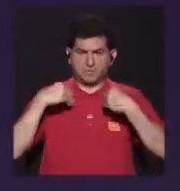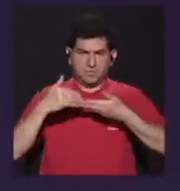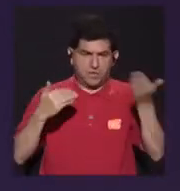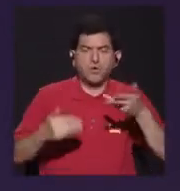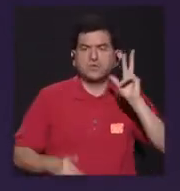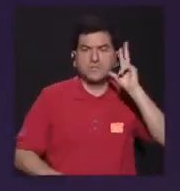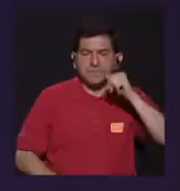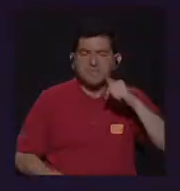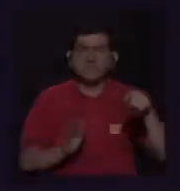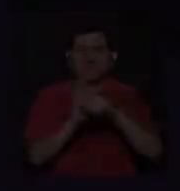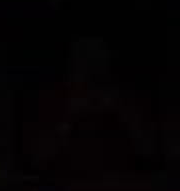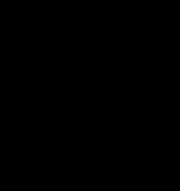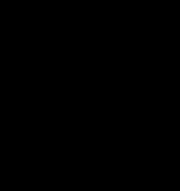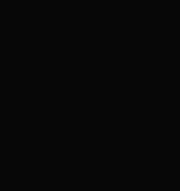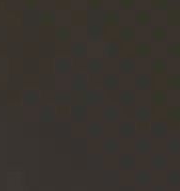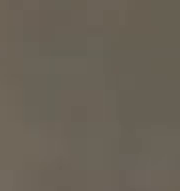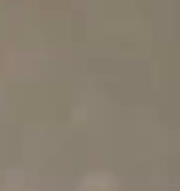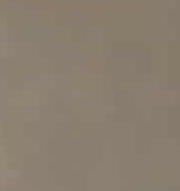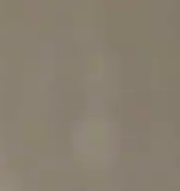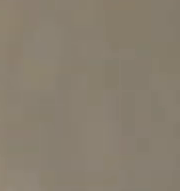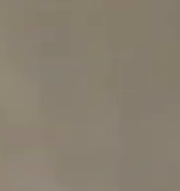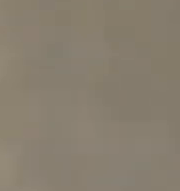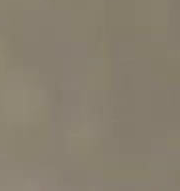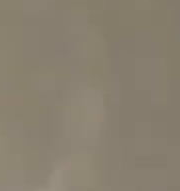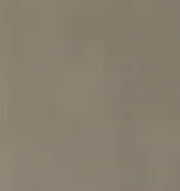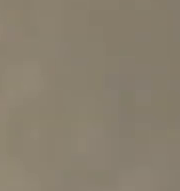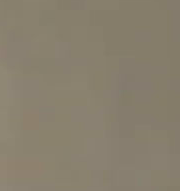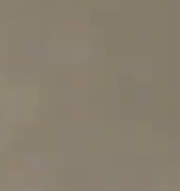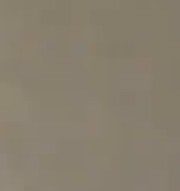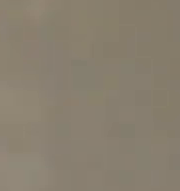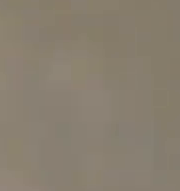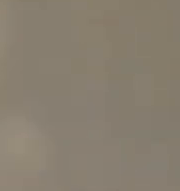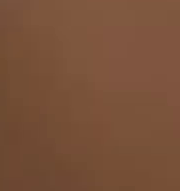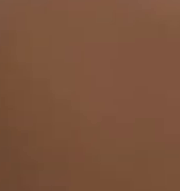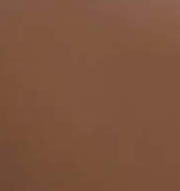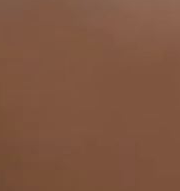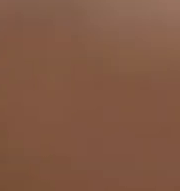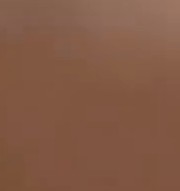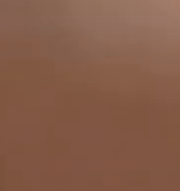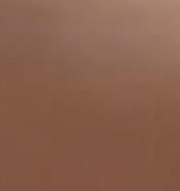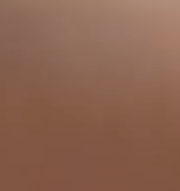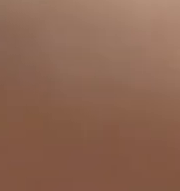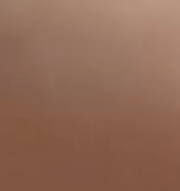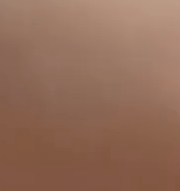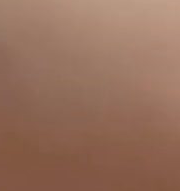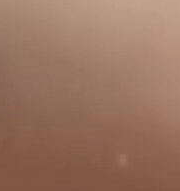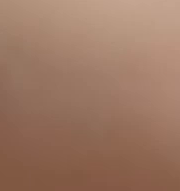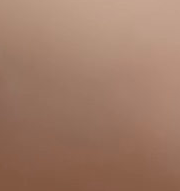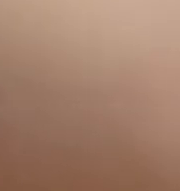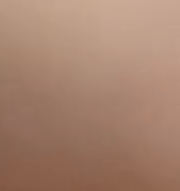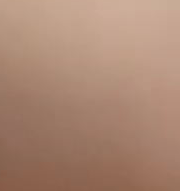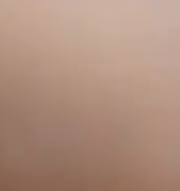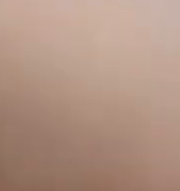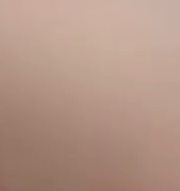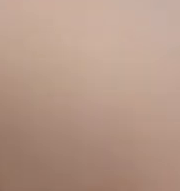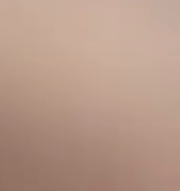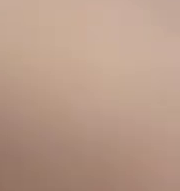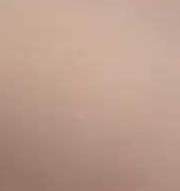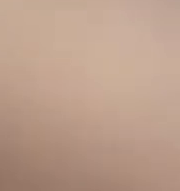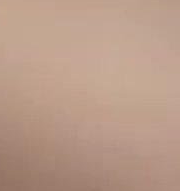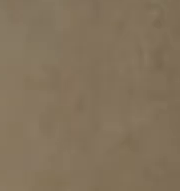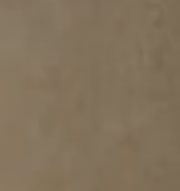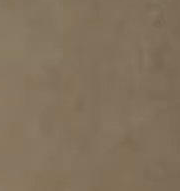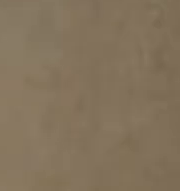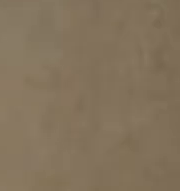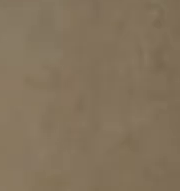nos ha negado también a los varones. ¡Qué partidazo, señoras y señores! ¡Qué partidazo! San Miguel continúa luchando acá en el estadio